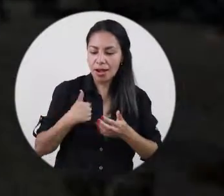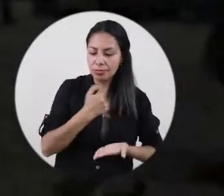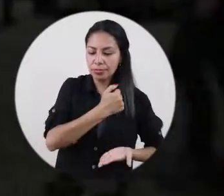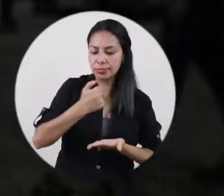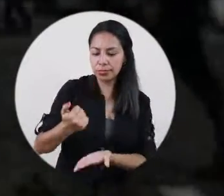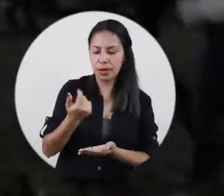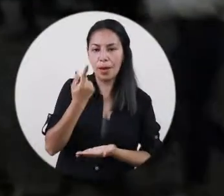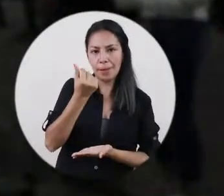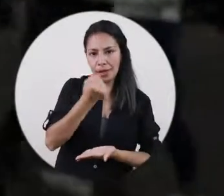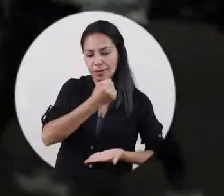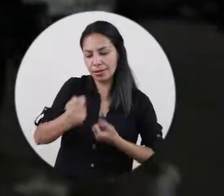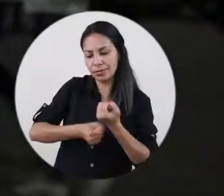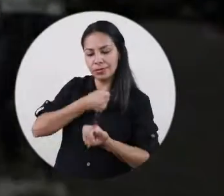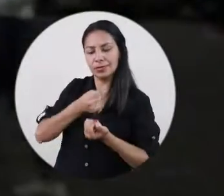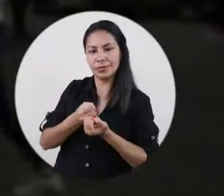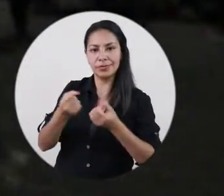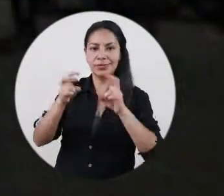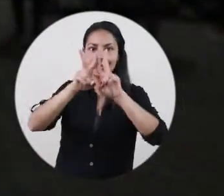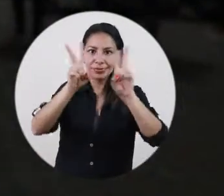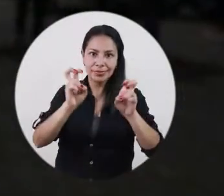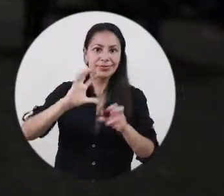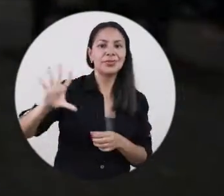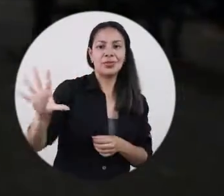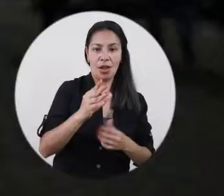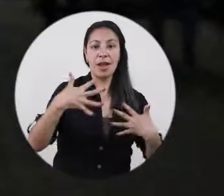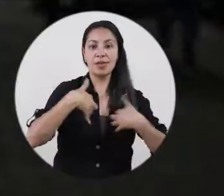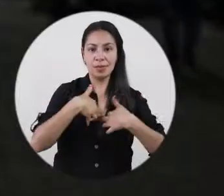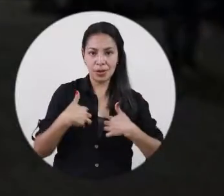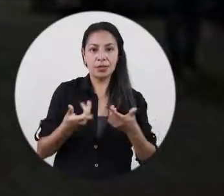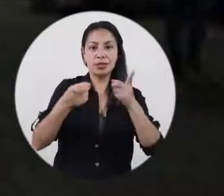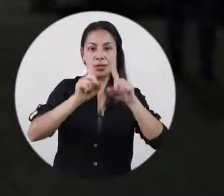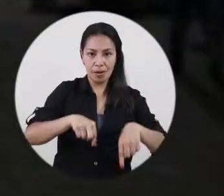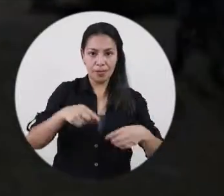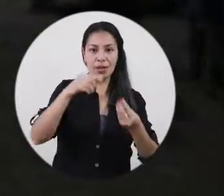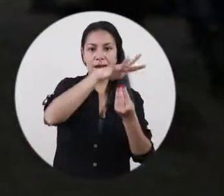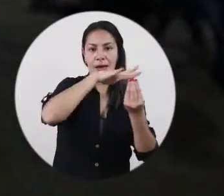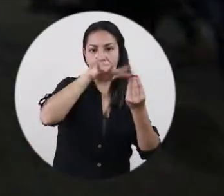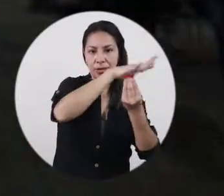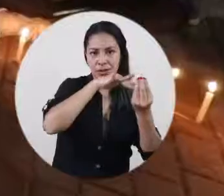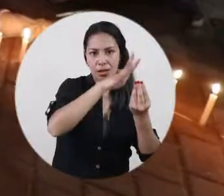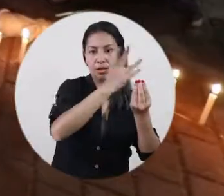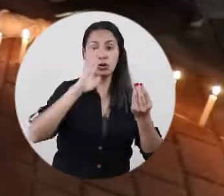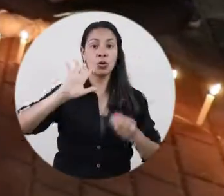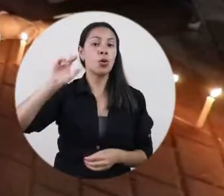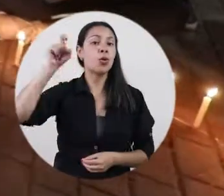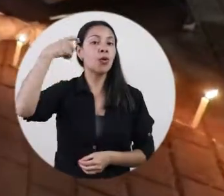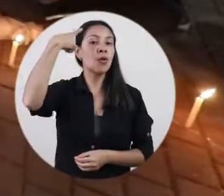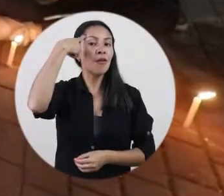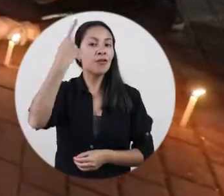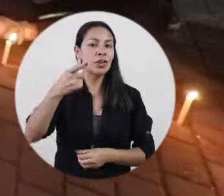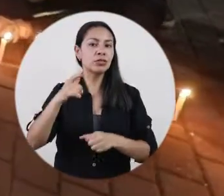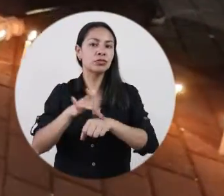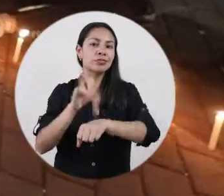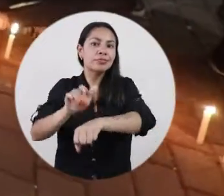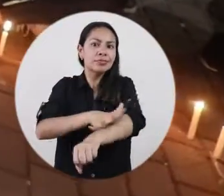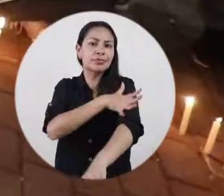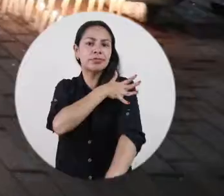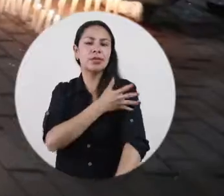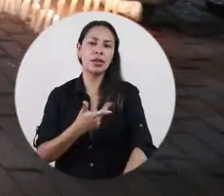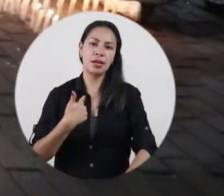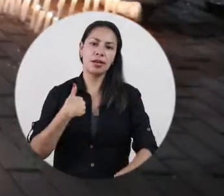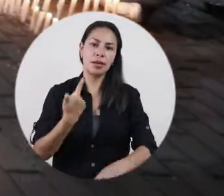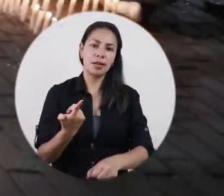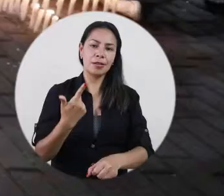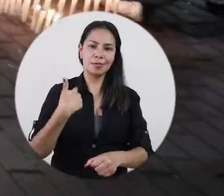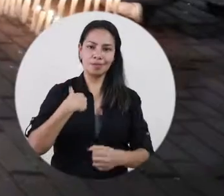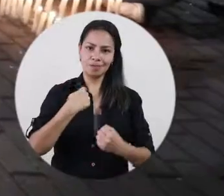invertido recursos y en todo el tema animalista también además del tema ambiental este es un gobierno con plena sensibilidad con plena